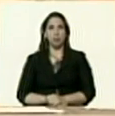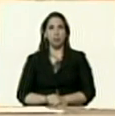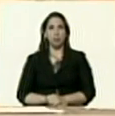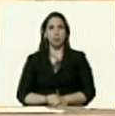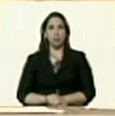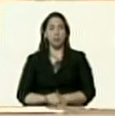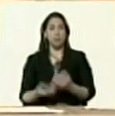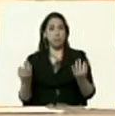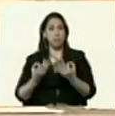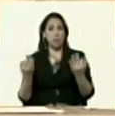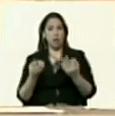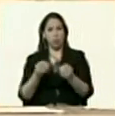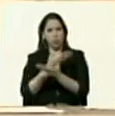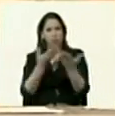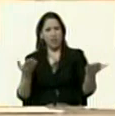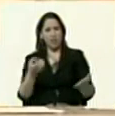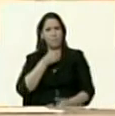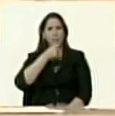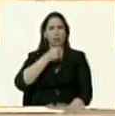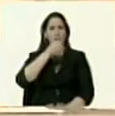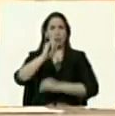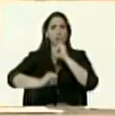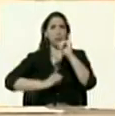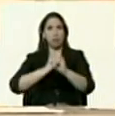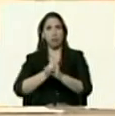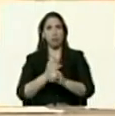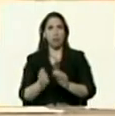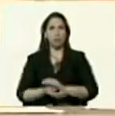De verdad, ustedes son periodistas internacionales,